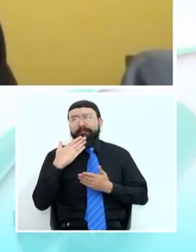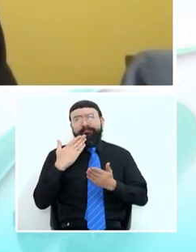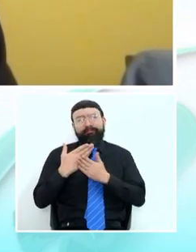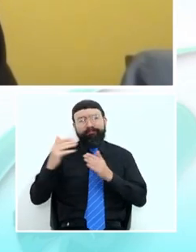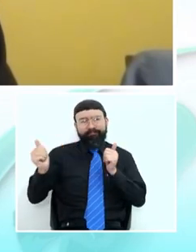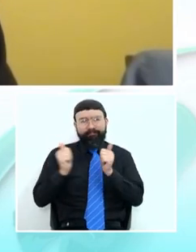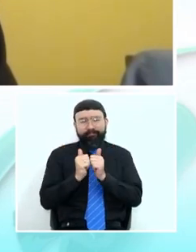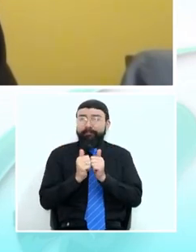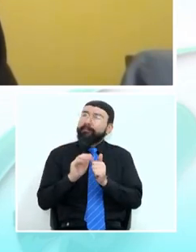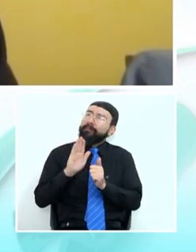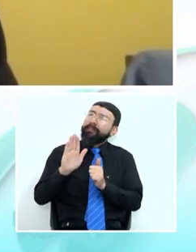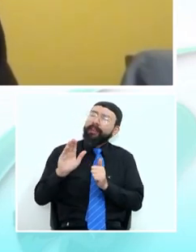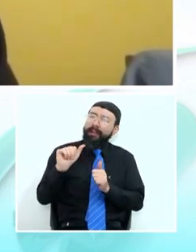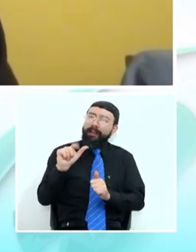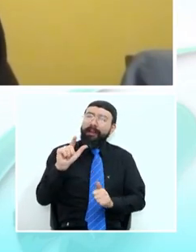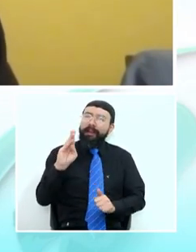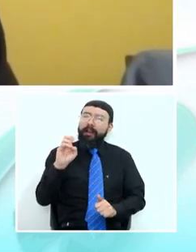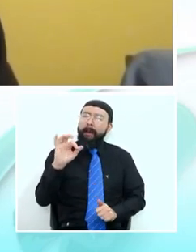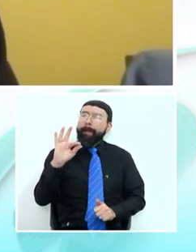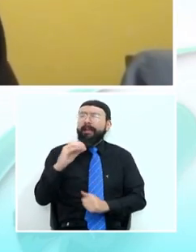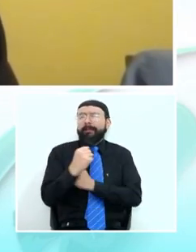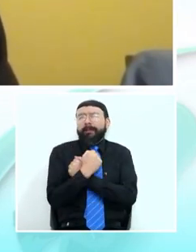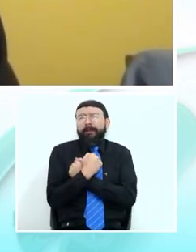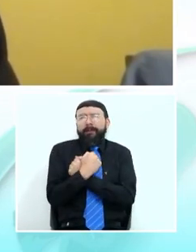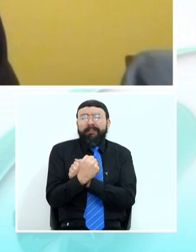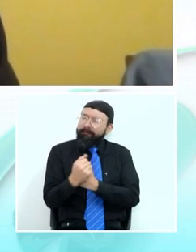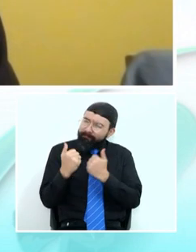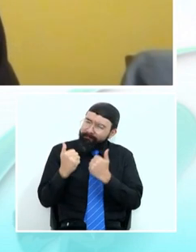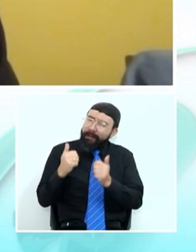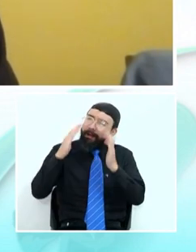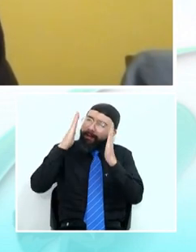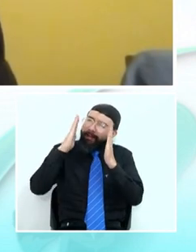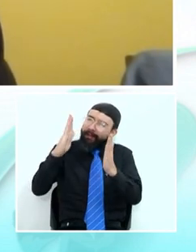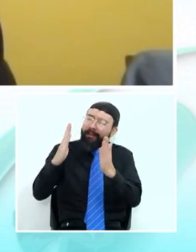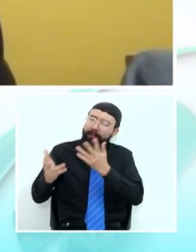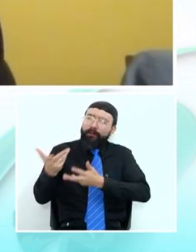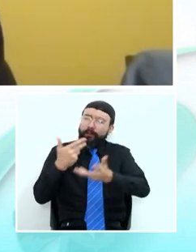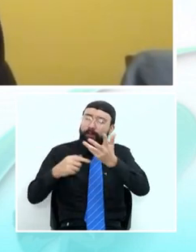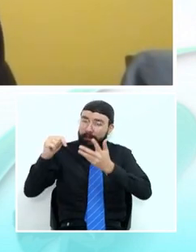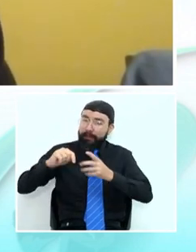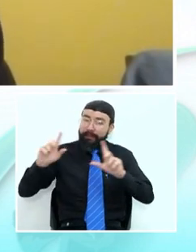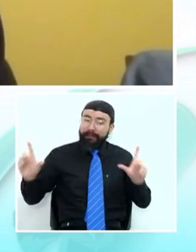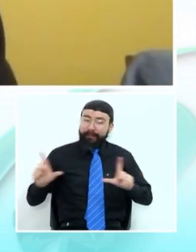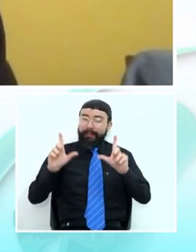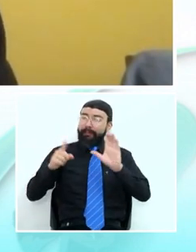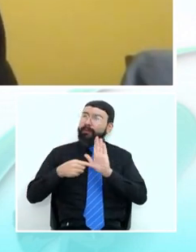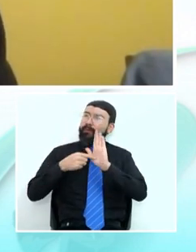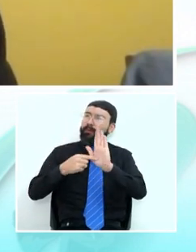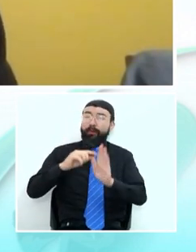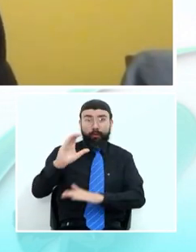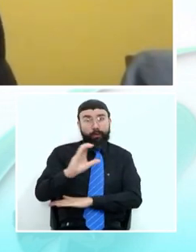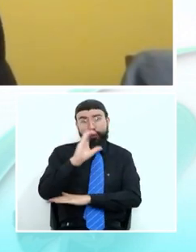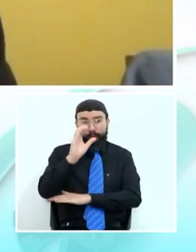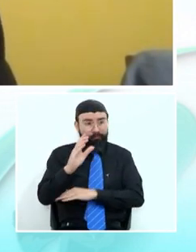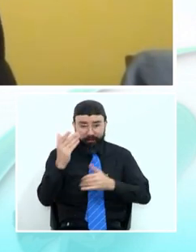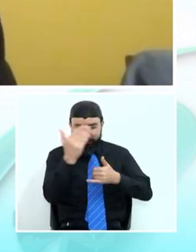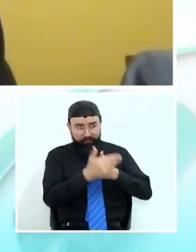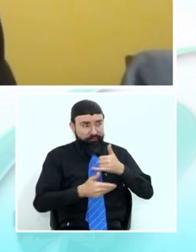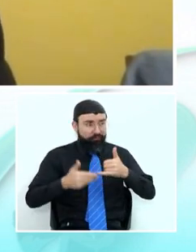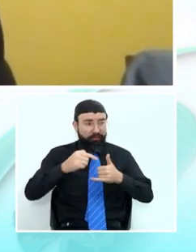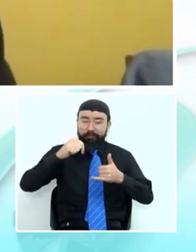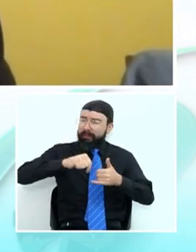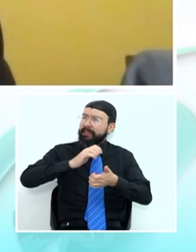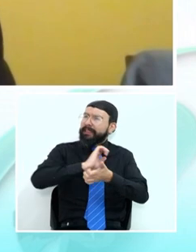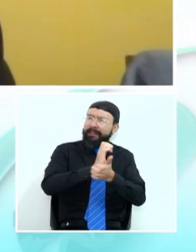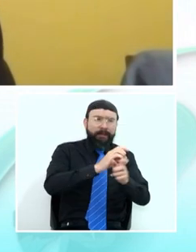Profesor Alberrona, lo amo mucho, qué bueno escucharlo, tenerlo en televisión con nosotros y Colombia entera a través de este canal y más canales